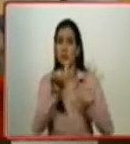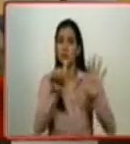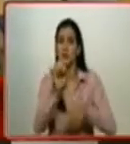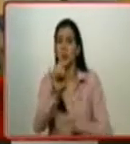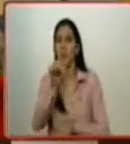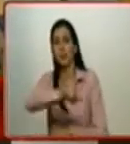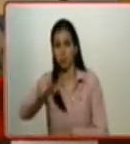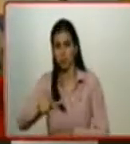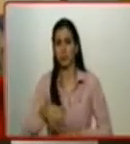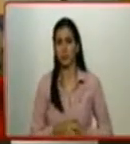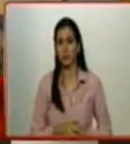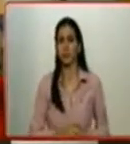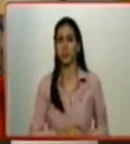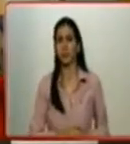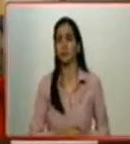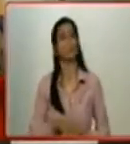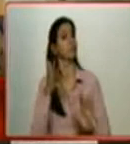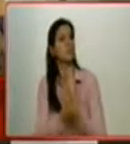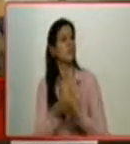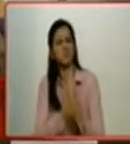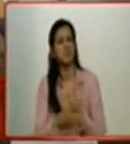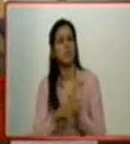135.361 votantes.